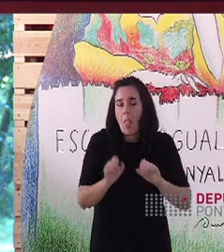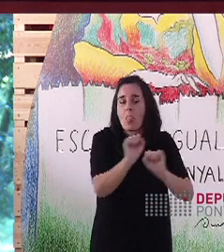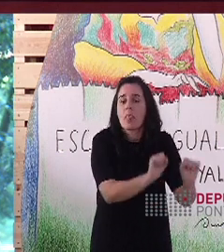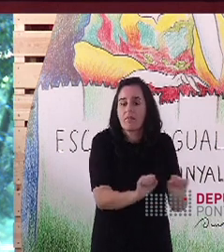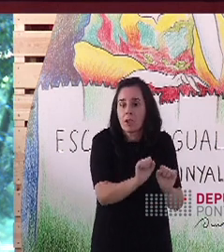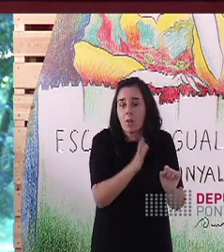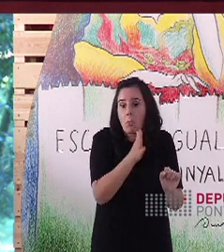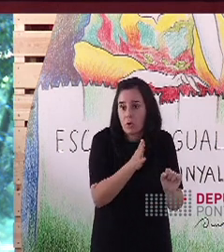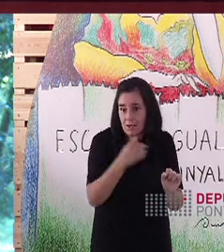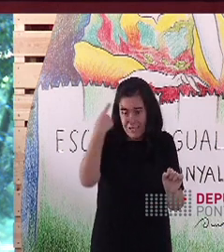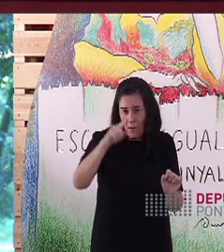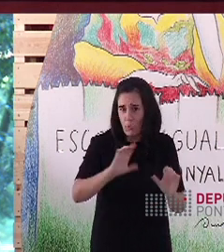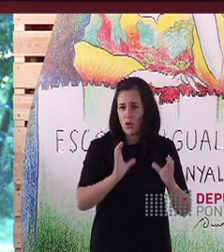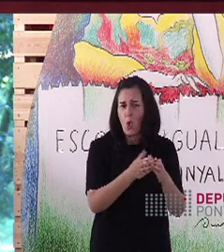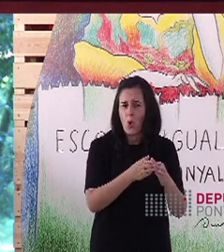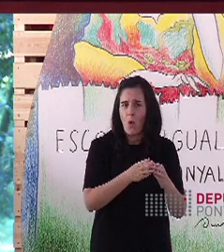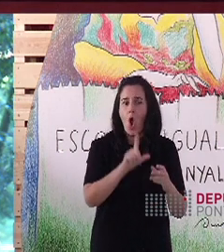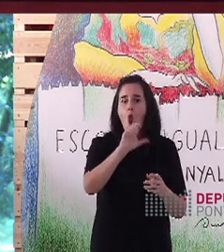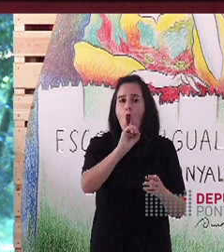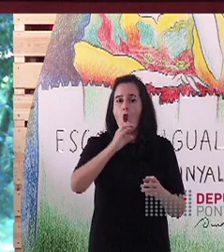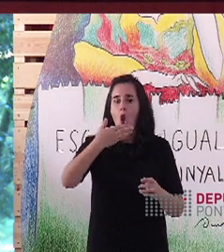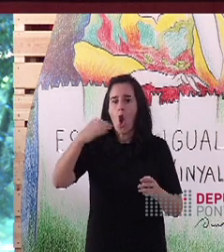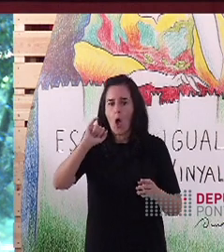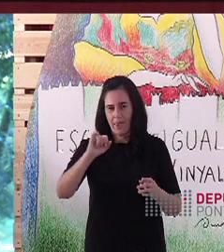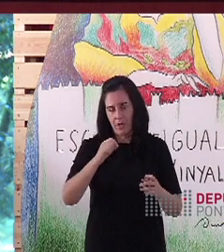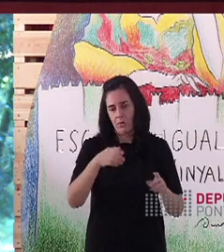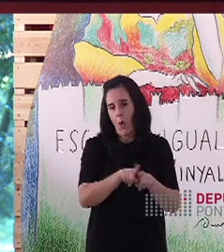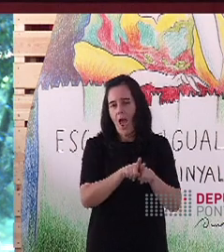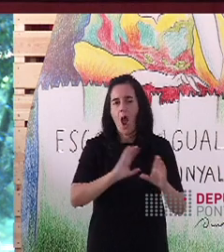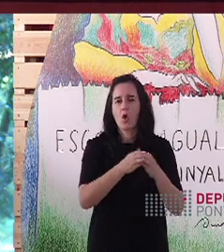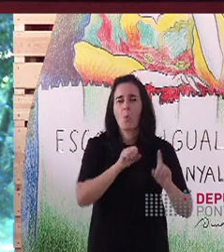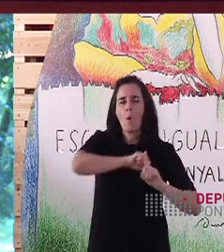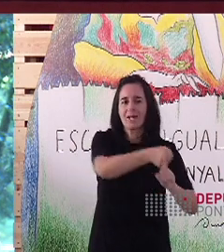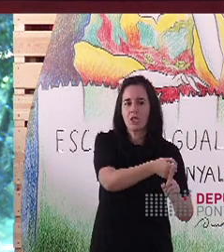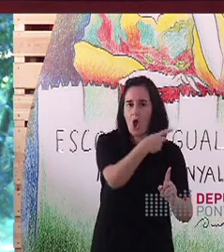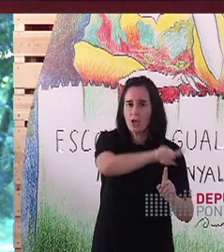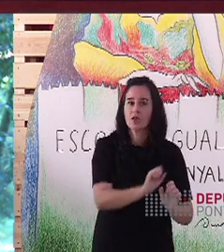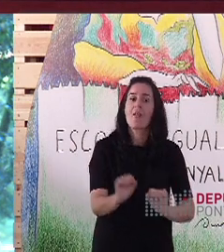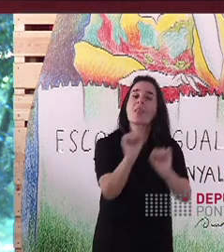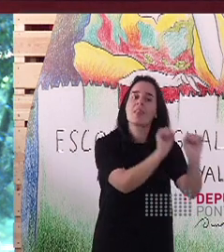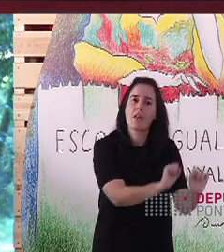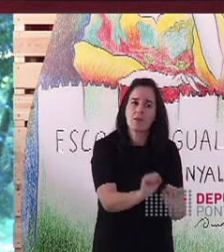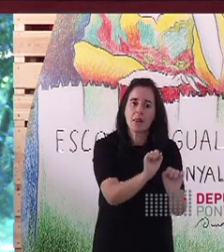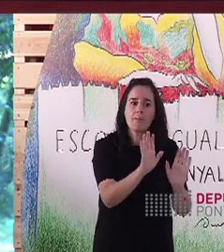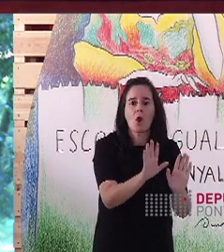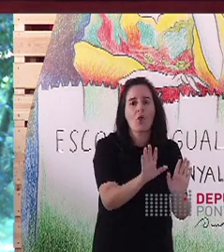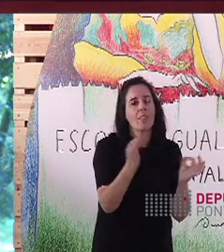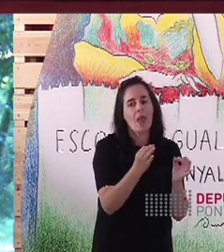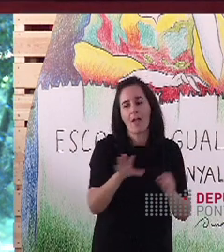grupos, lobbies, ¿no?, que lo defienden, pero tienen que escoger unos lugares que no sean